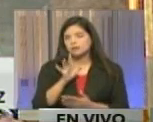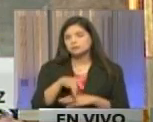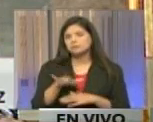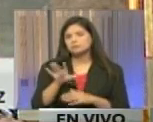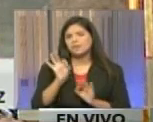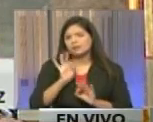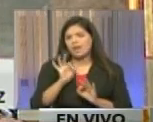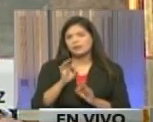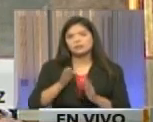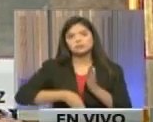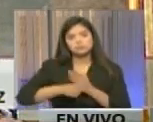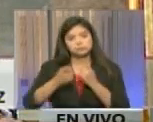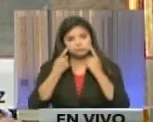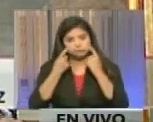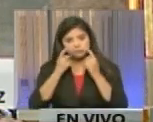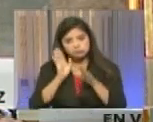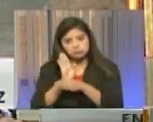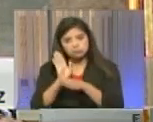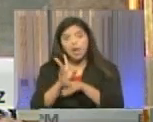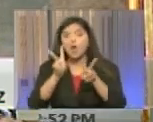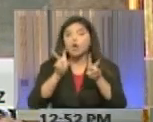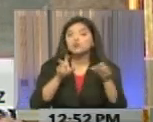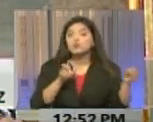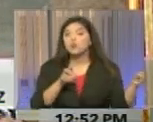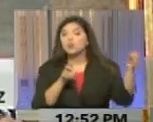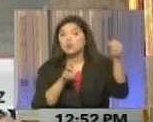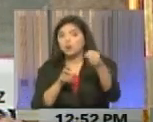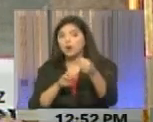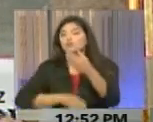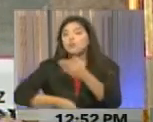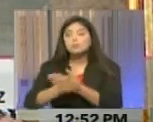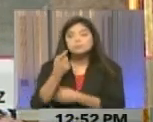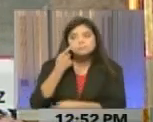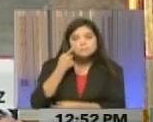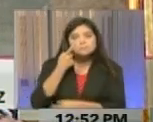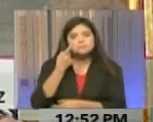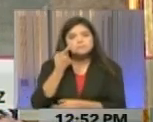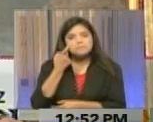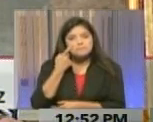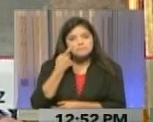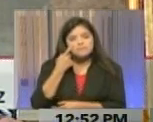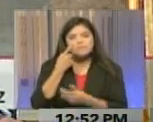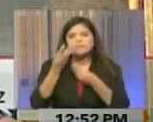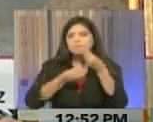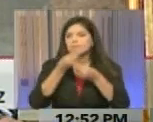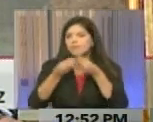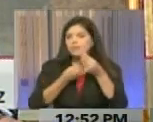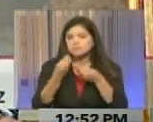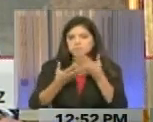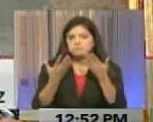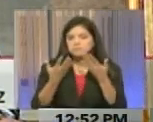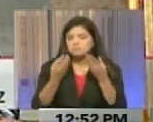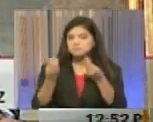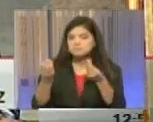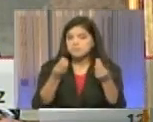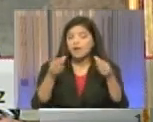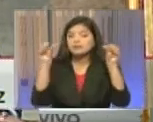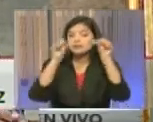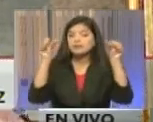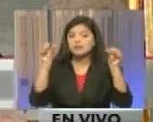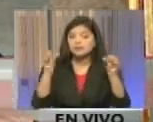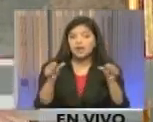descuidado ni desmantelado. El nuevo comandante está al mando, está diseñando el sistema